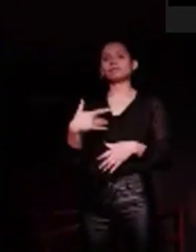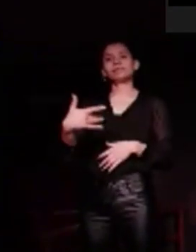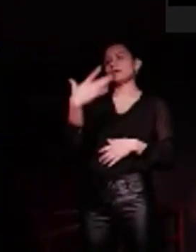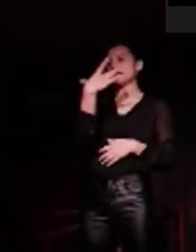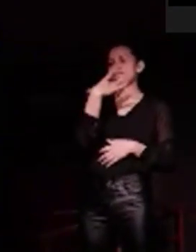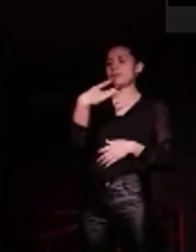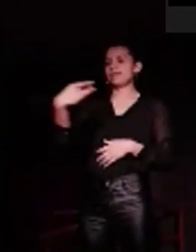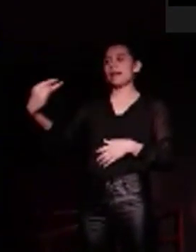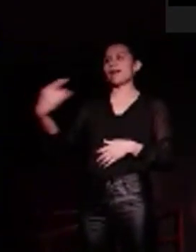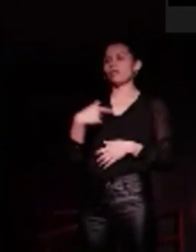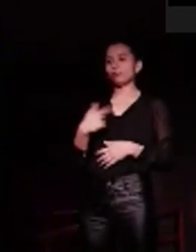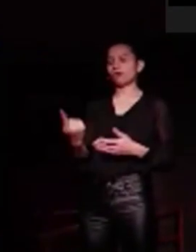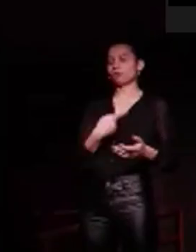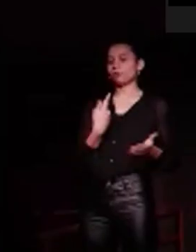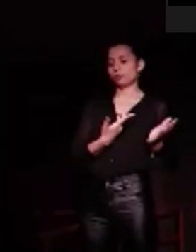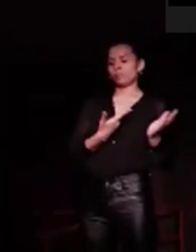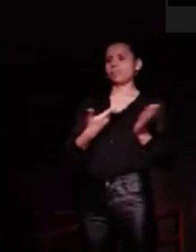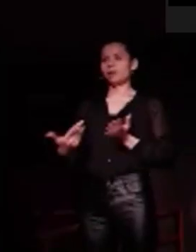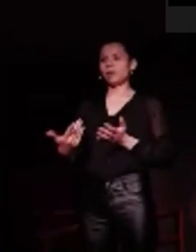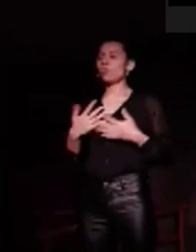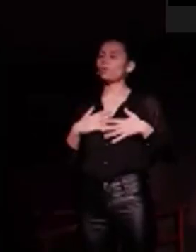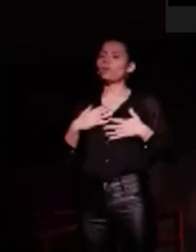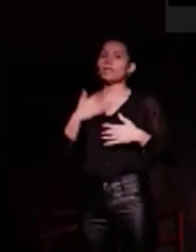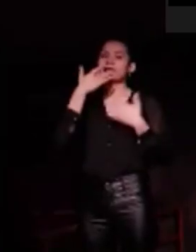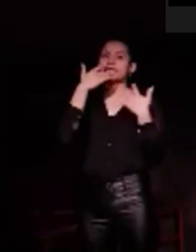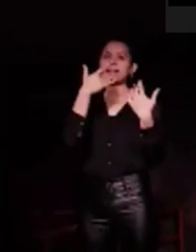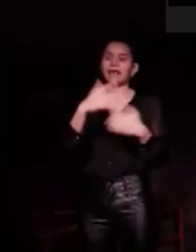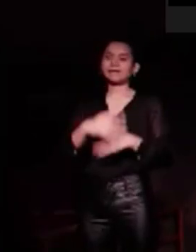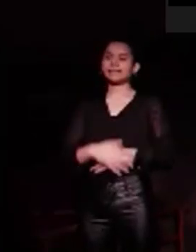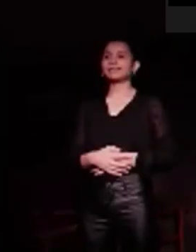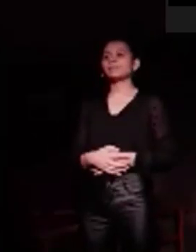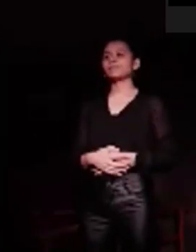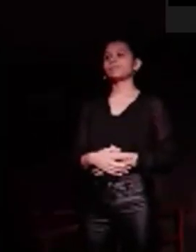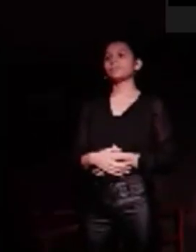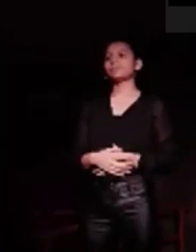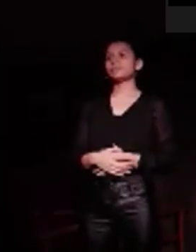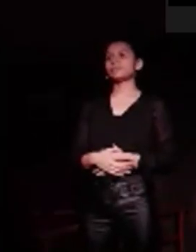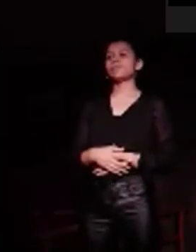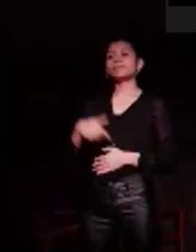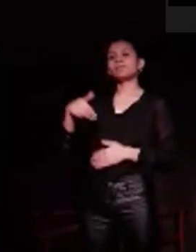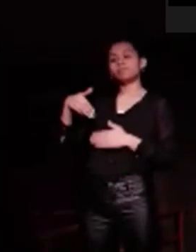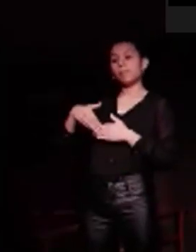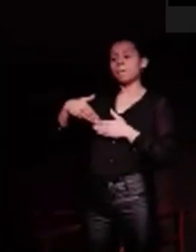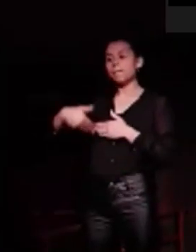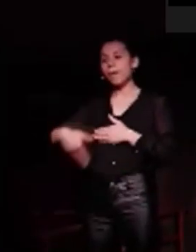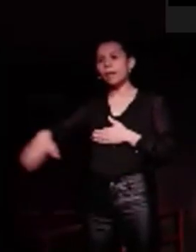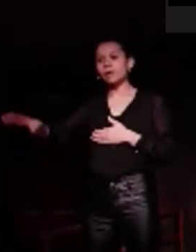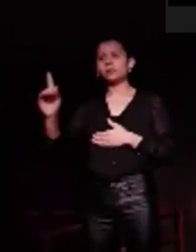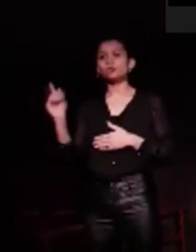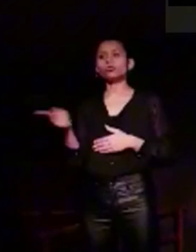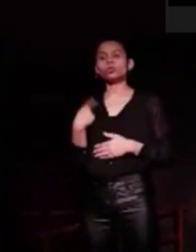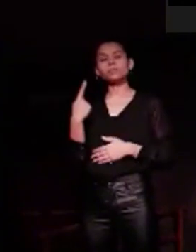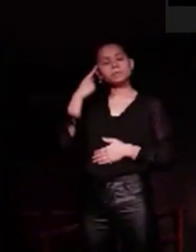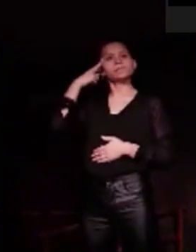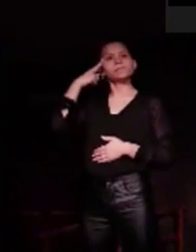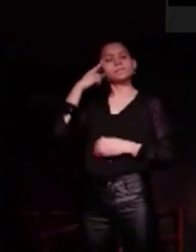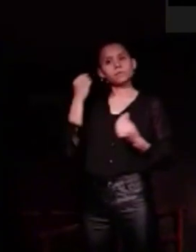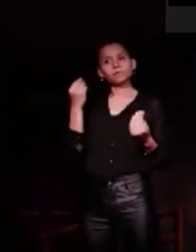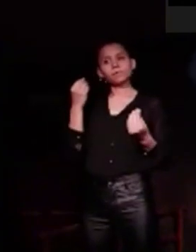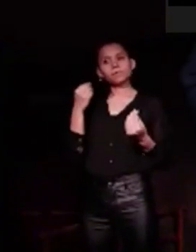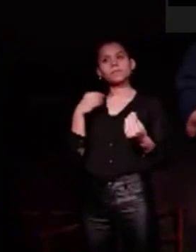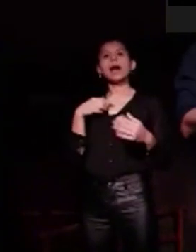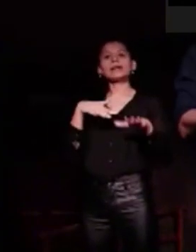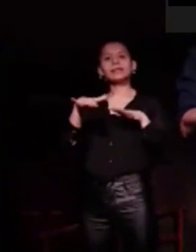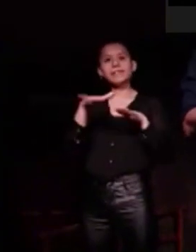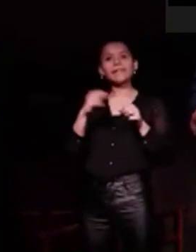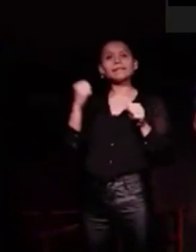impresionantemente, mil gracias. Y de aquí para adelante, ¿qué es lo que vemos nosotros? Es consolidar más acciones